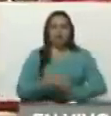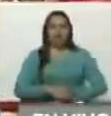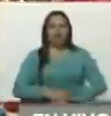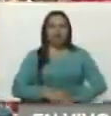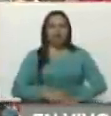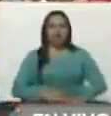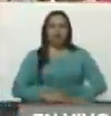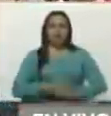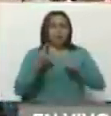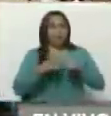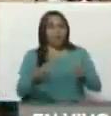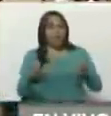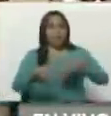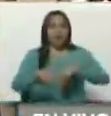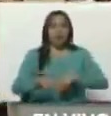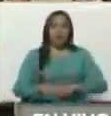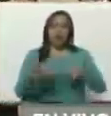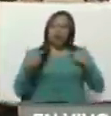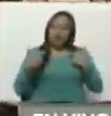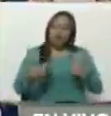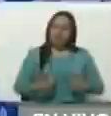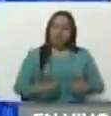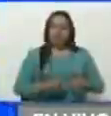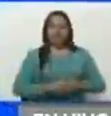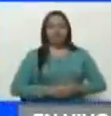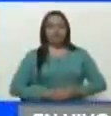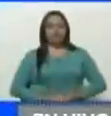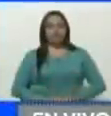Pero más que todo eso, humana.